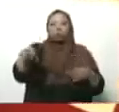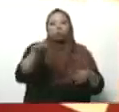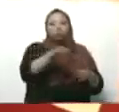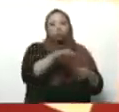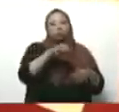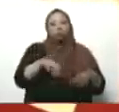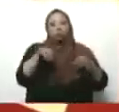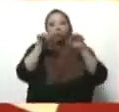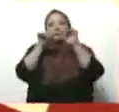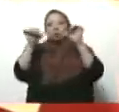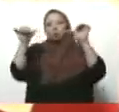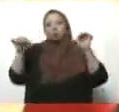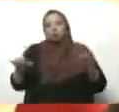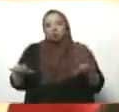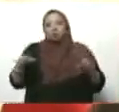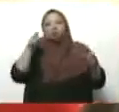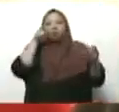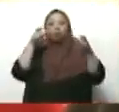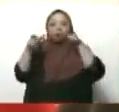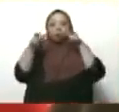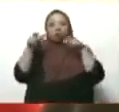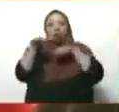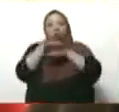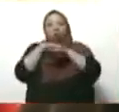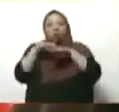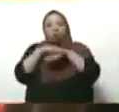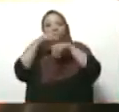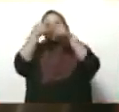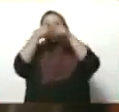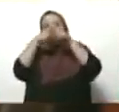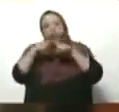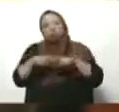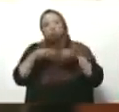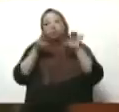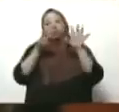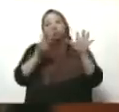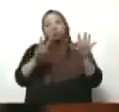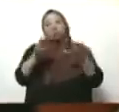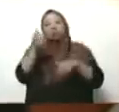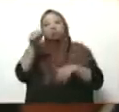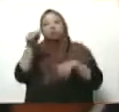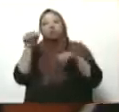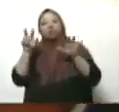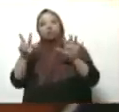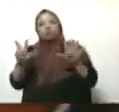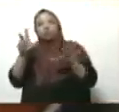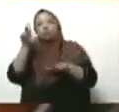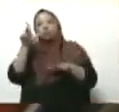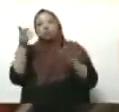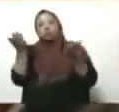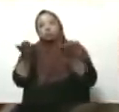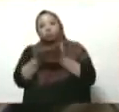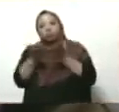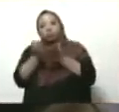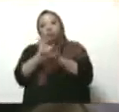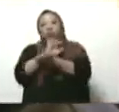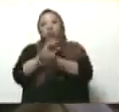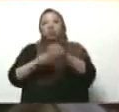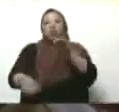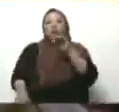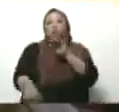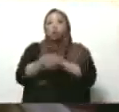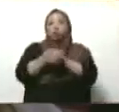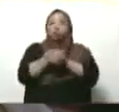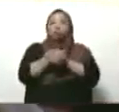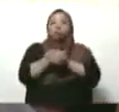sistema de seguimiento de caso el ministerio público un total de 718 casos por el delito de abuso sexual